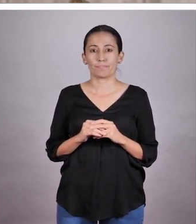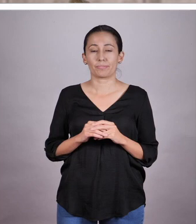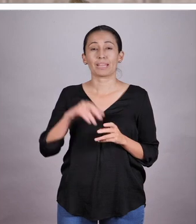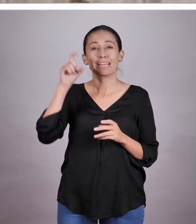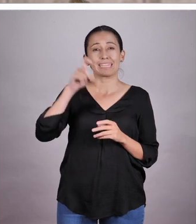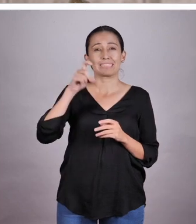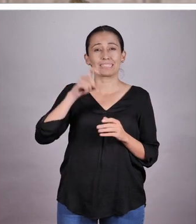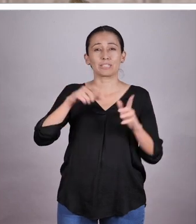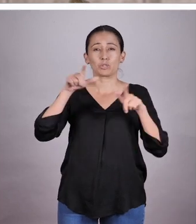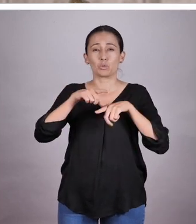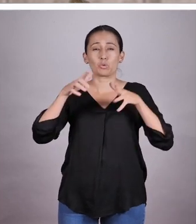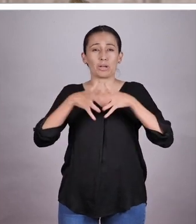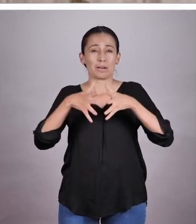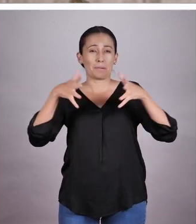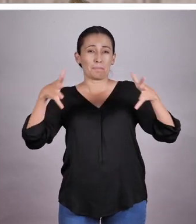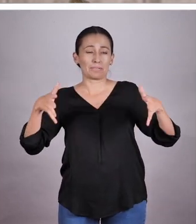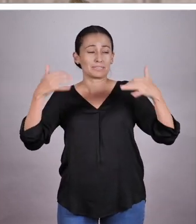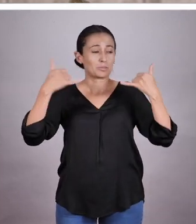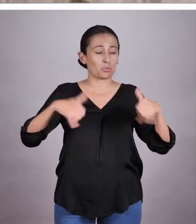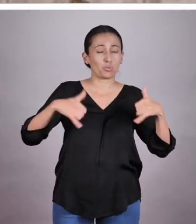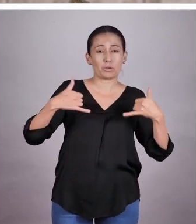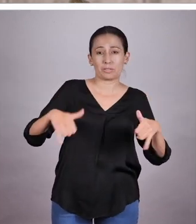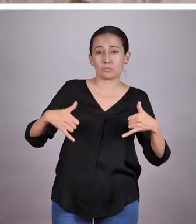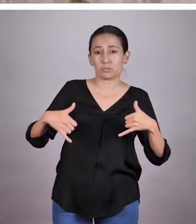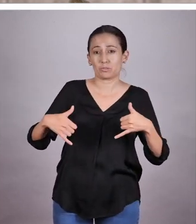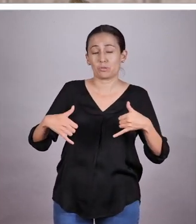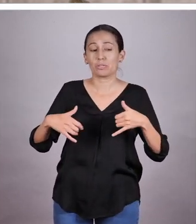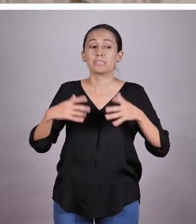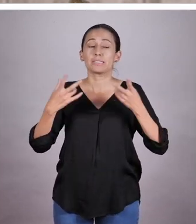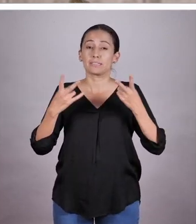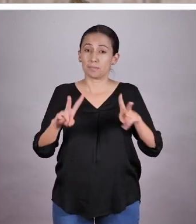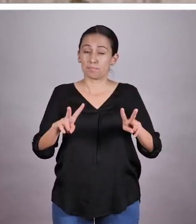Necesito más espacio en mi set de juegos, amigos. Y